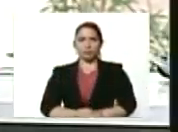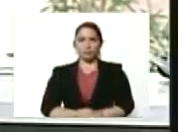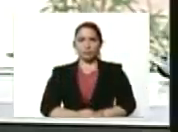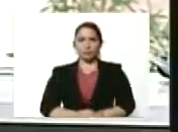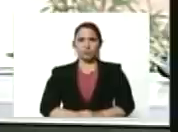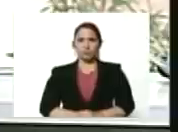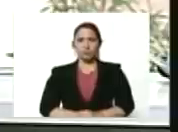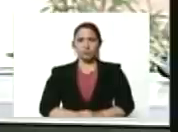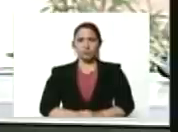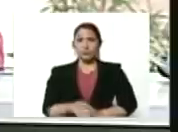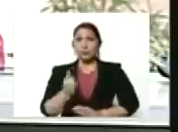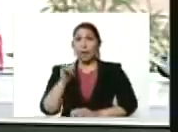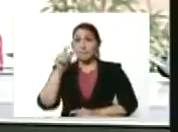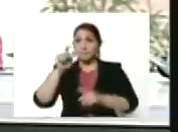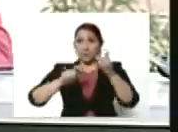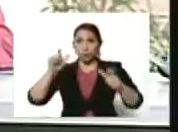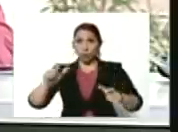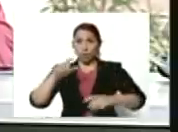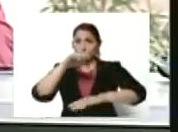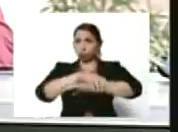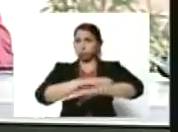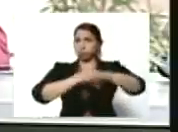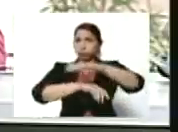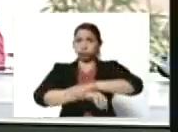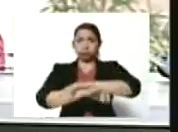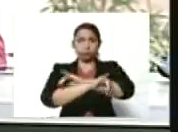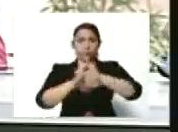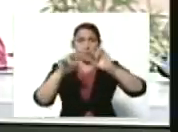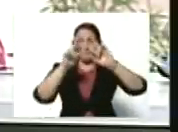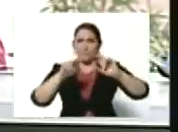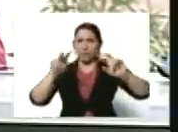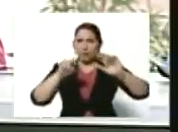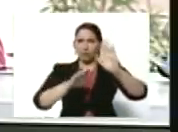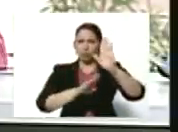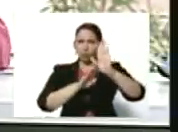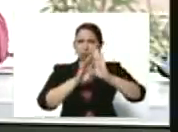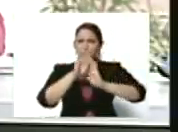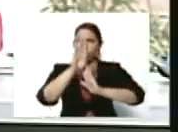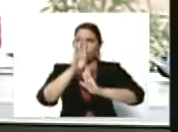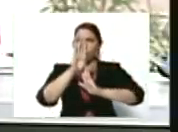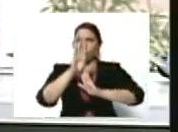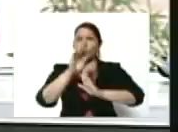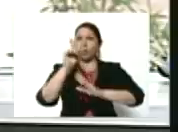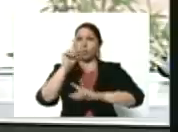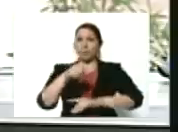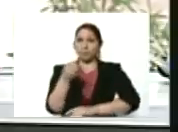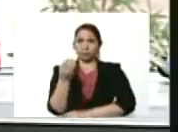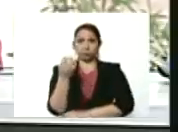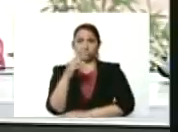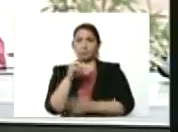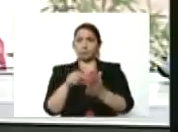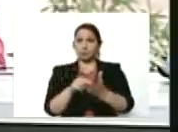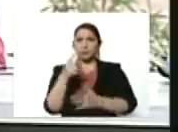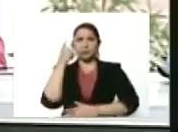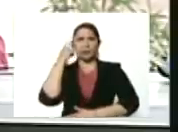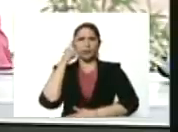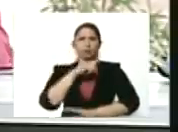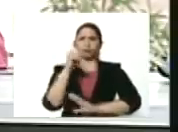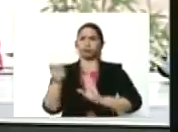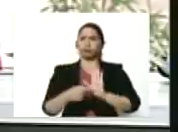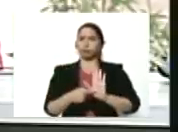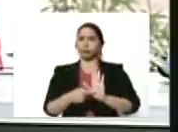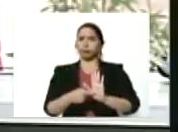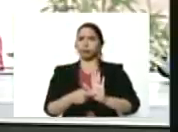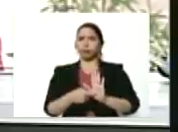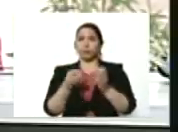Bueno, están las personas capturadas, está la investigación muy desarrollada, la Asamblea Nacional tiene conocimiento de esto, y